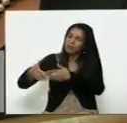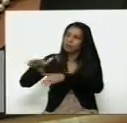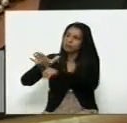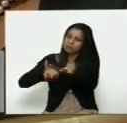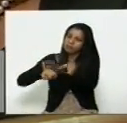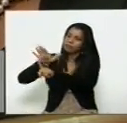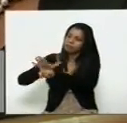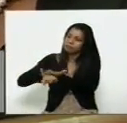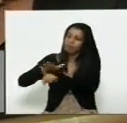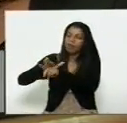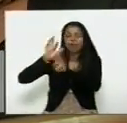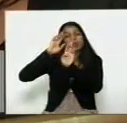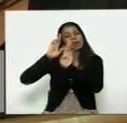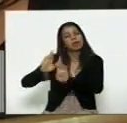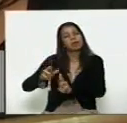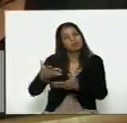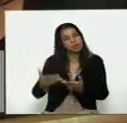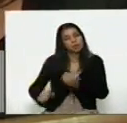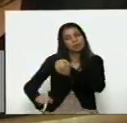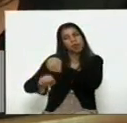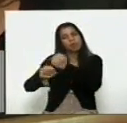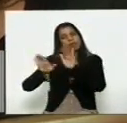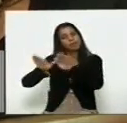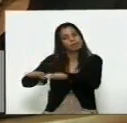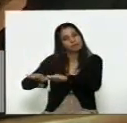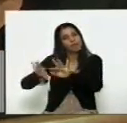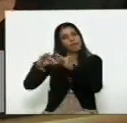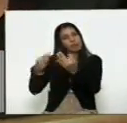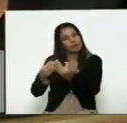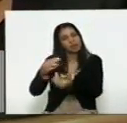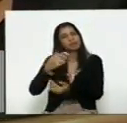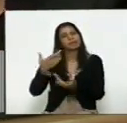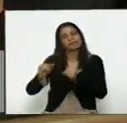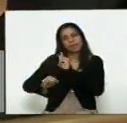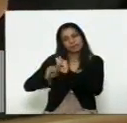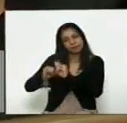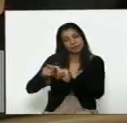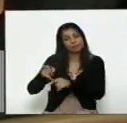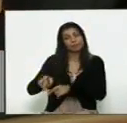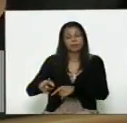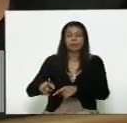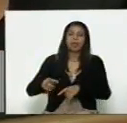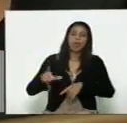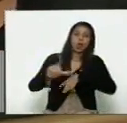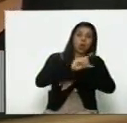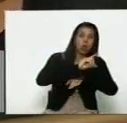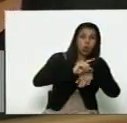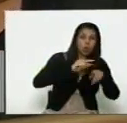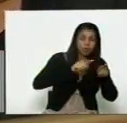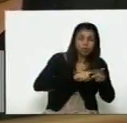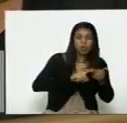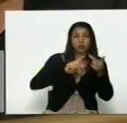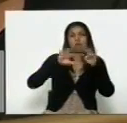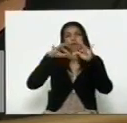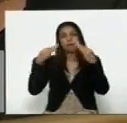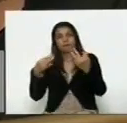respeto recíproco y la solidaridad. El Estado, las familias, la